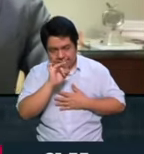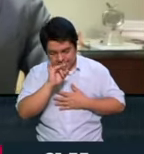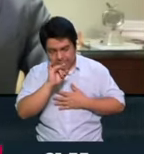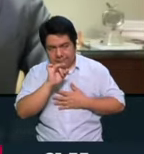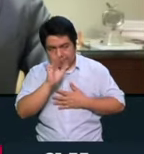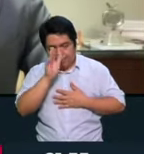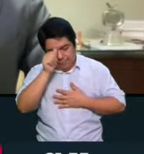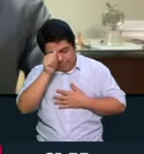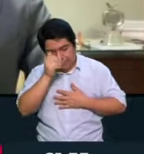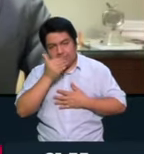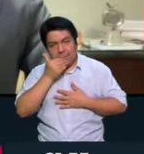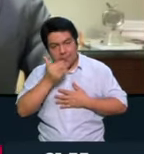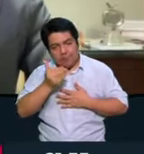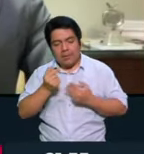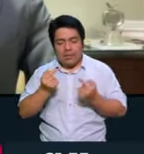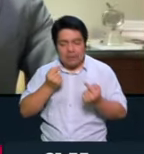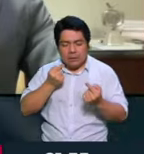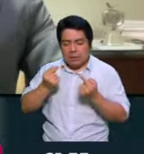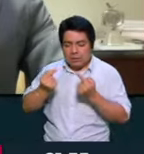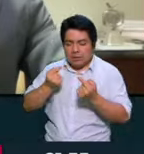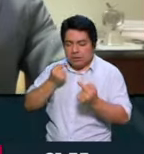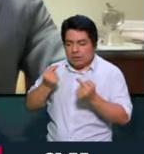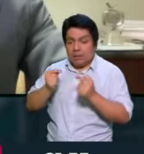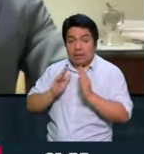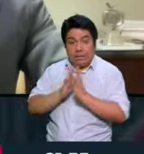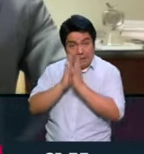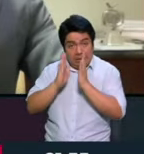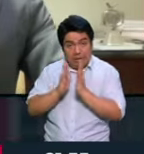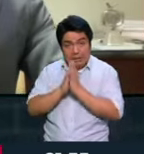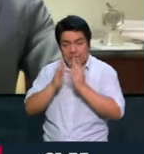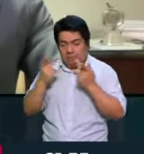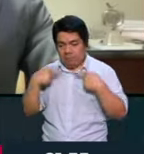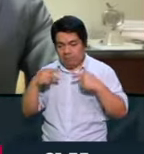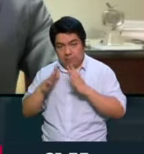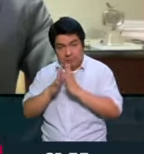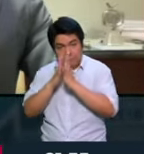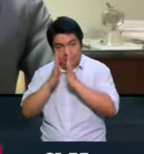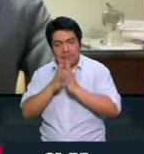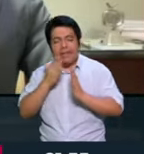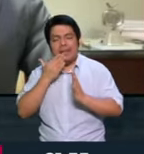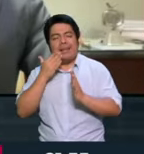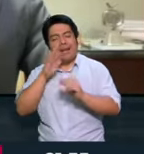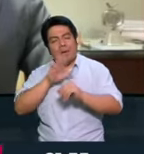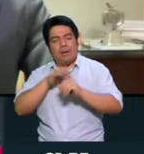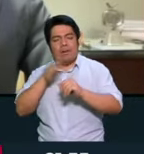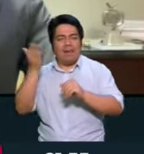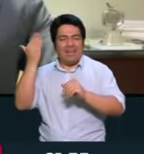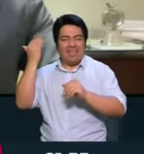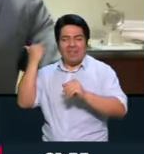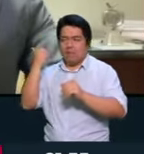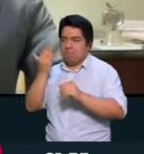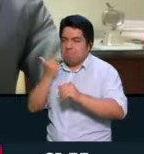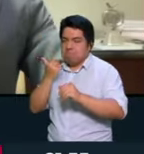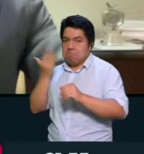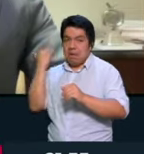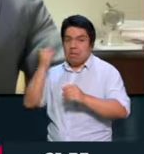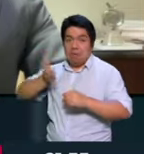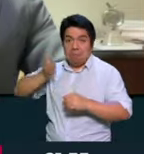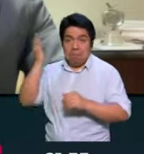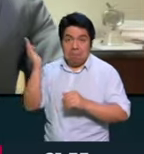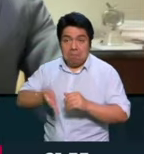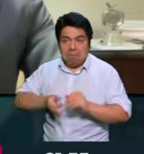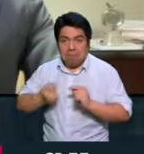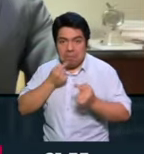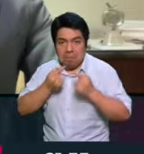también parte de un diagnóstico de una democracia en crecimiento y con más alcances que en años anteriores, porque antes se aprobaban las reformas y